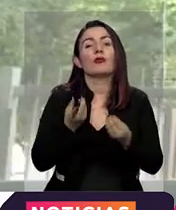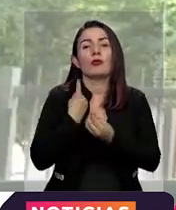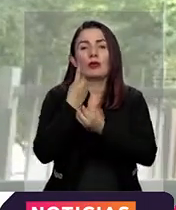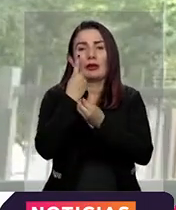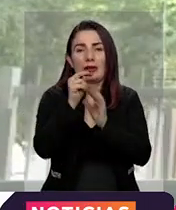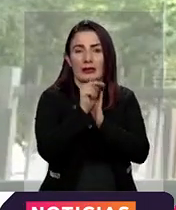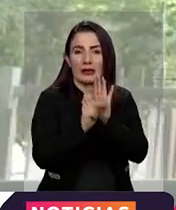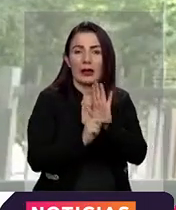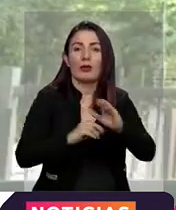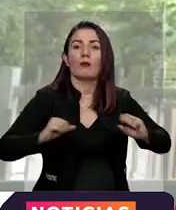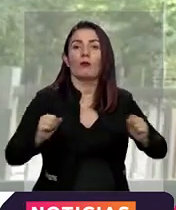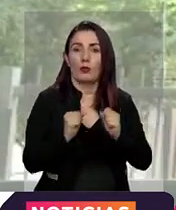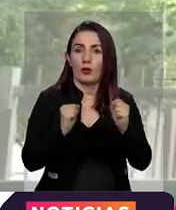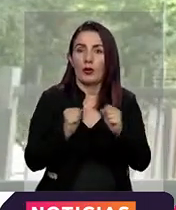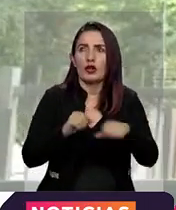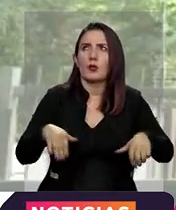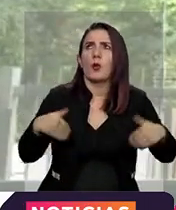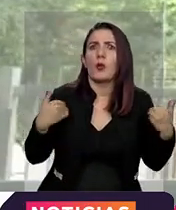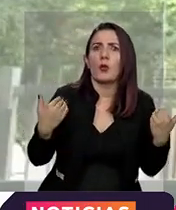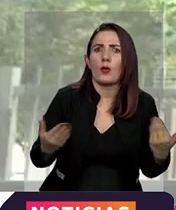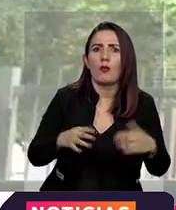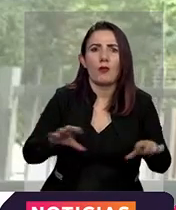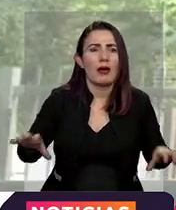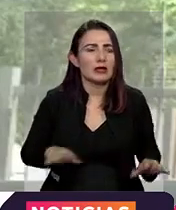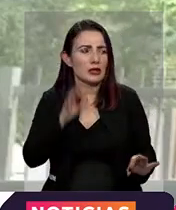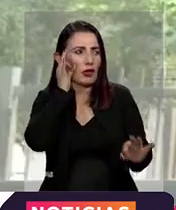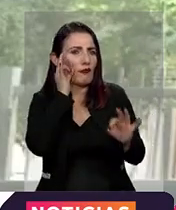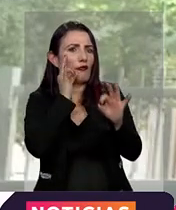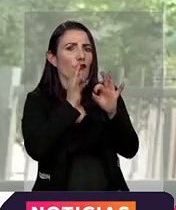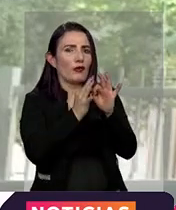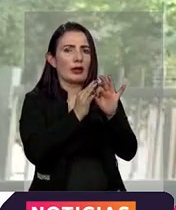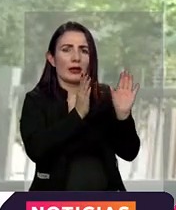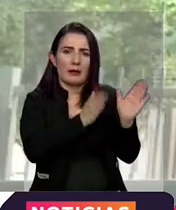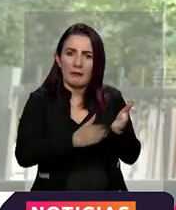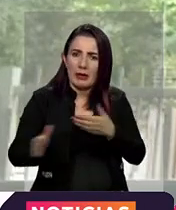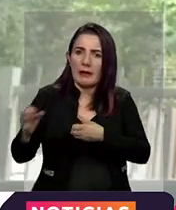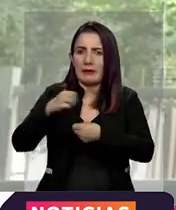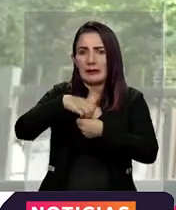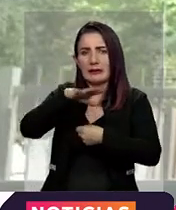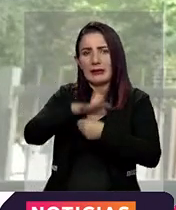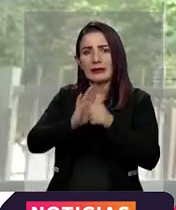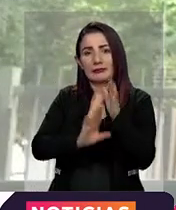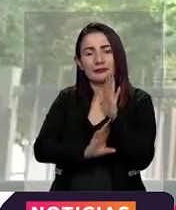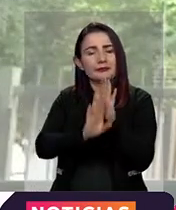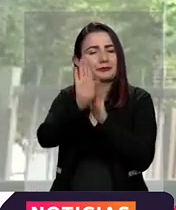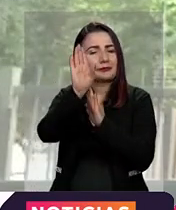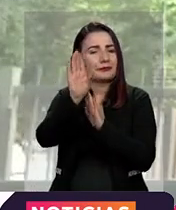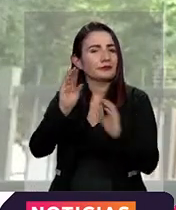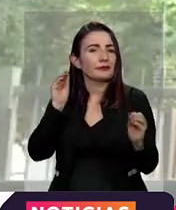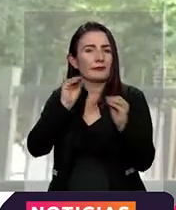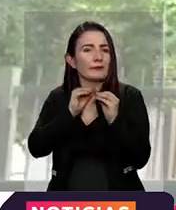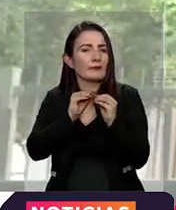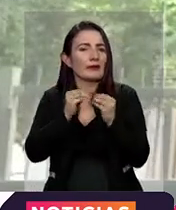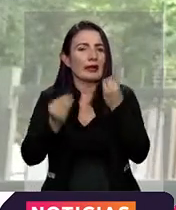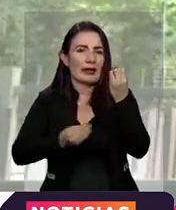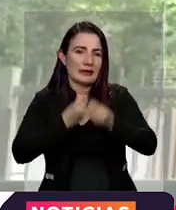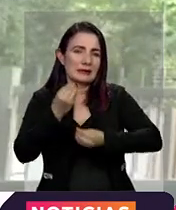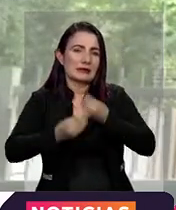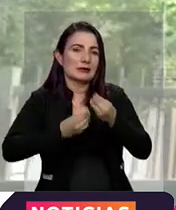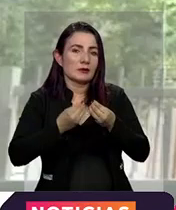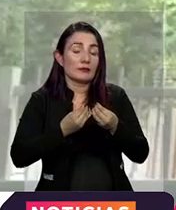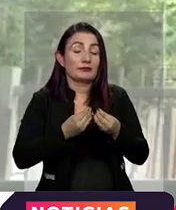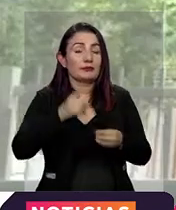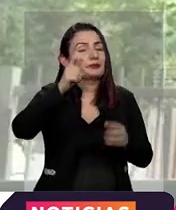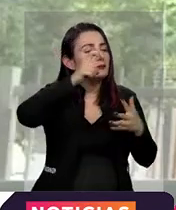Bogotá, cómo debemos abordar esos enfoques que trae el Plan Distrital de Desarrollo y ver qué podemos hacer para incorporar